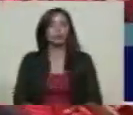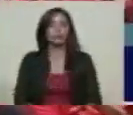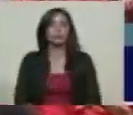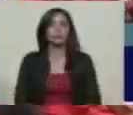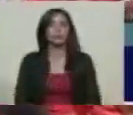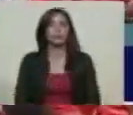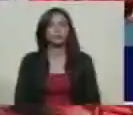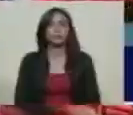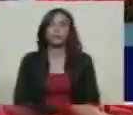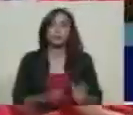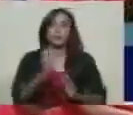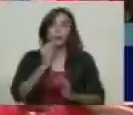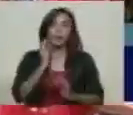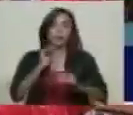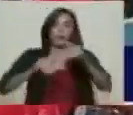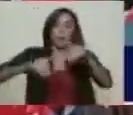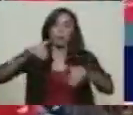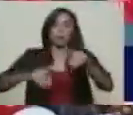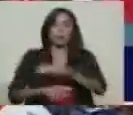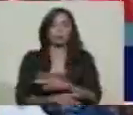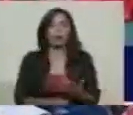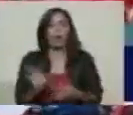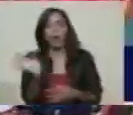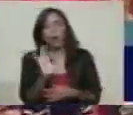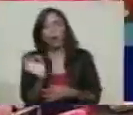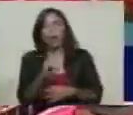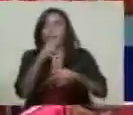electoral o no electoral,